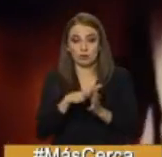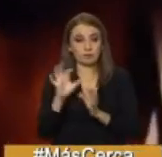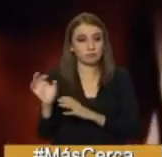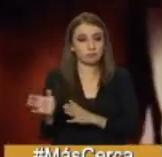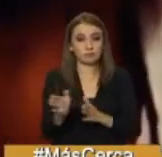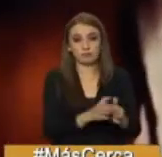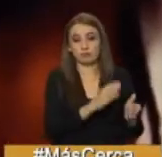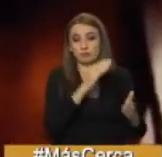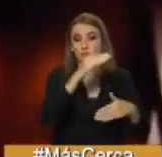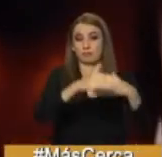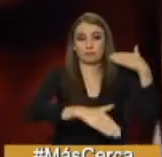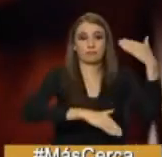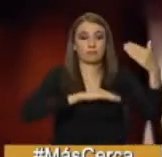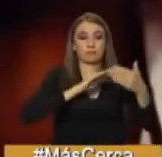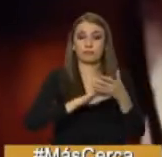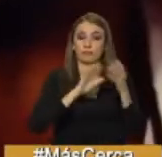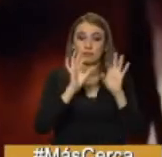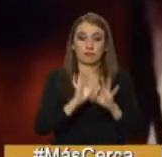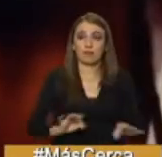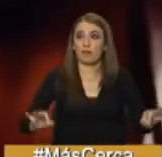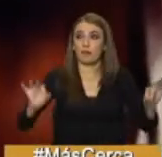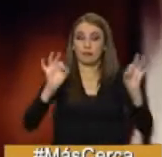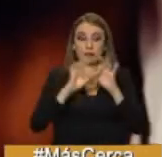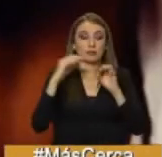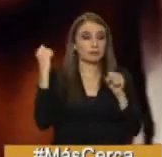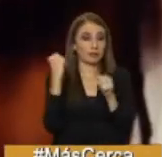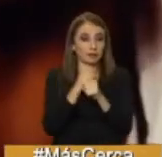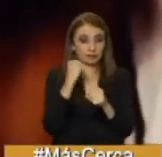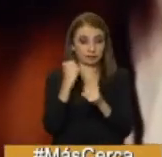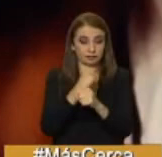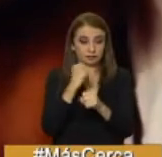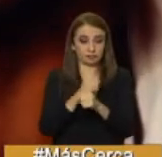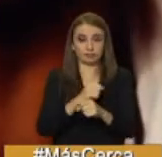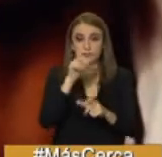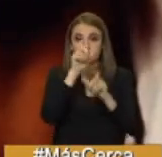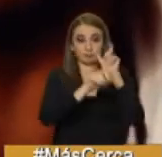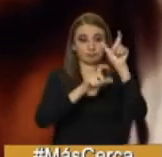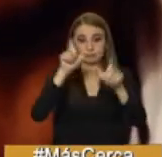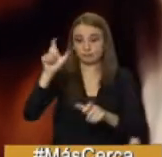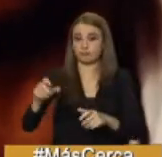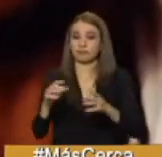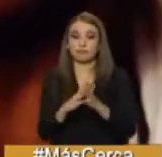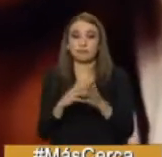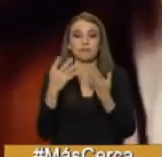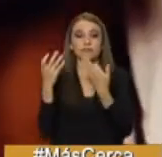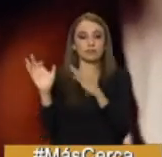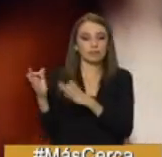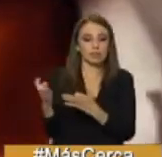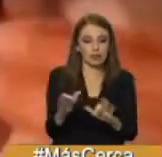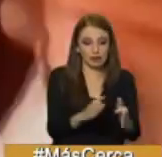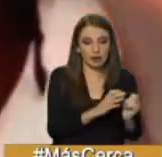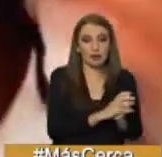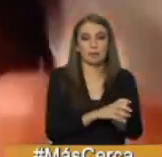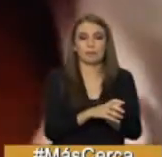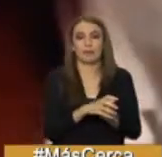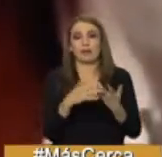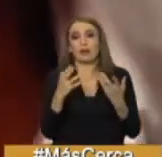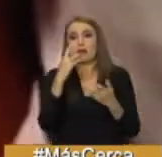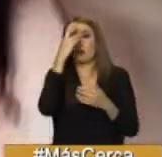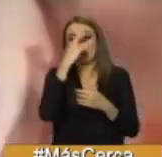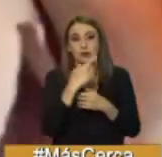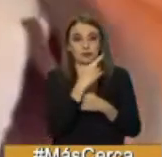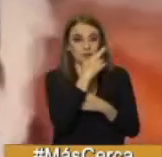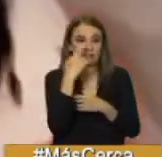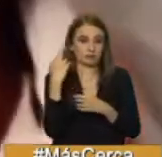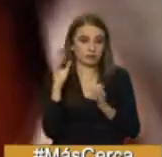tema de lo que venían trabajando los padres de las terapias y sesiones de rehabilitación, que se ve estancado